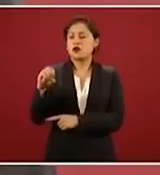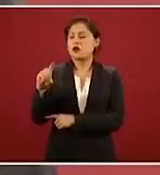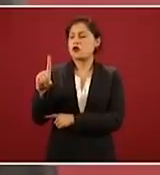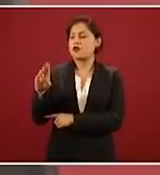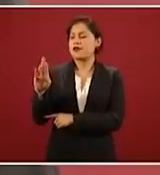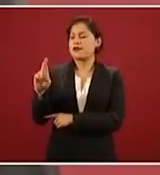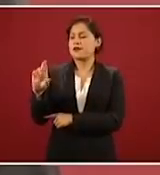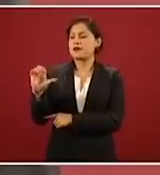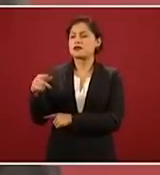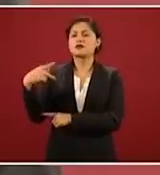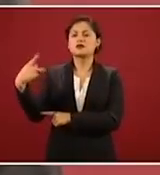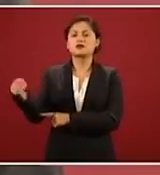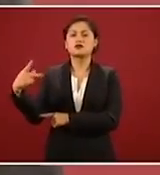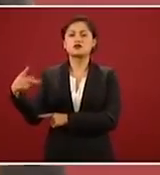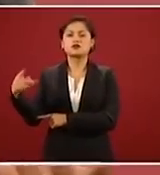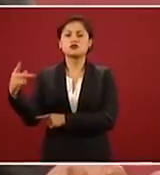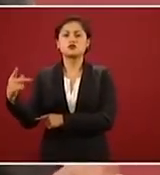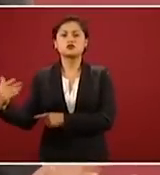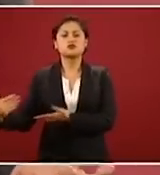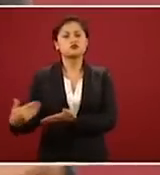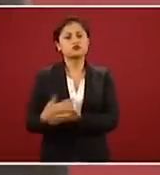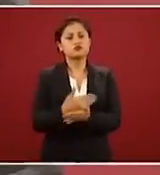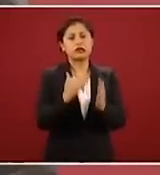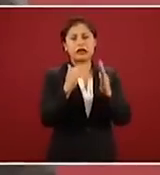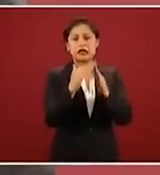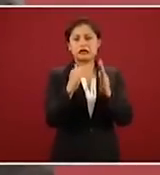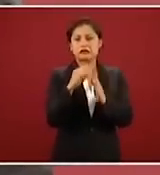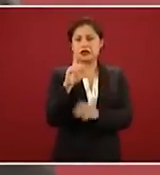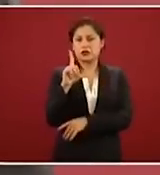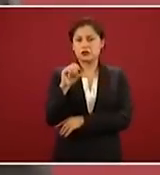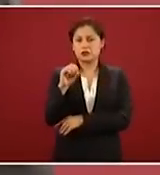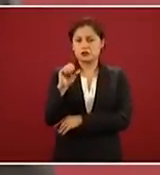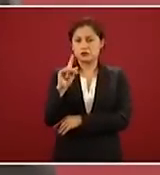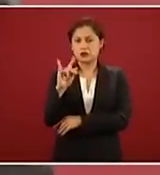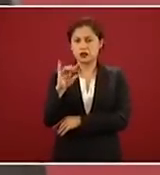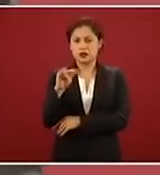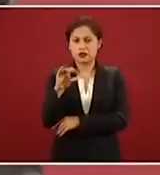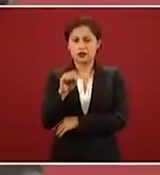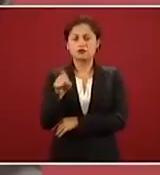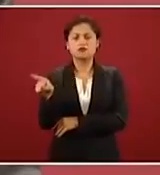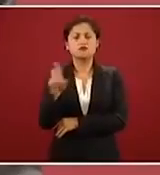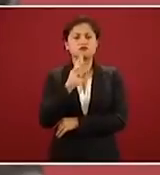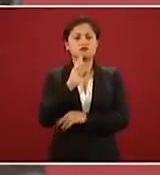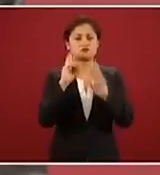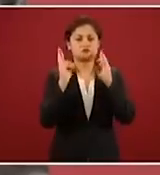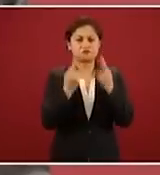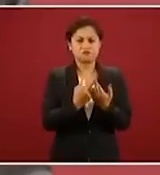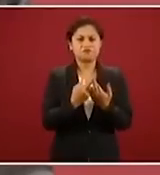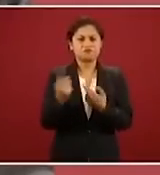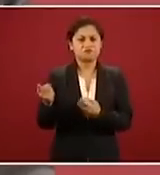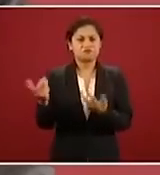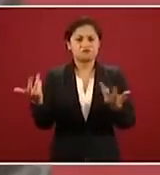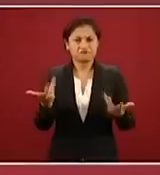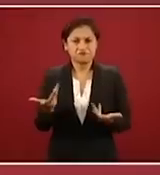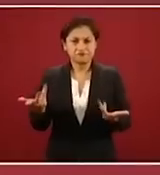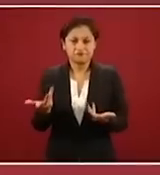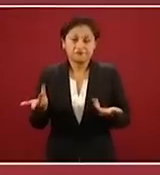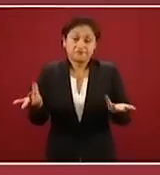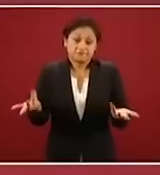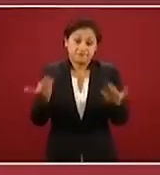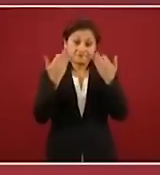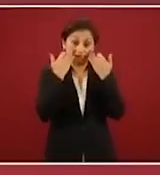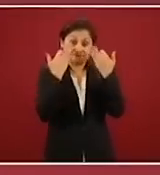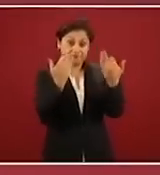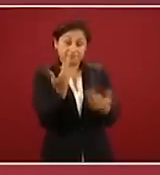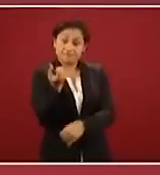Pinos. ¿Qué más pruebas pueden haber sobre eso? Y hay otro